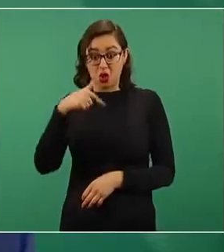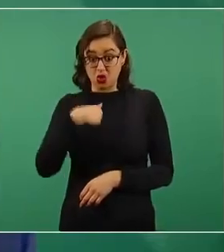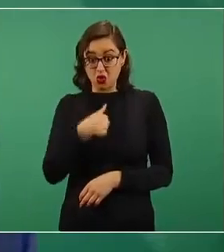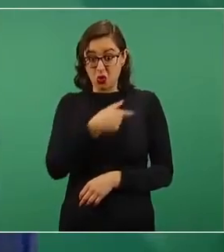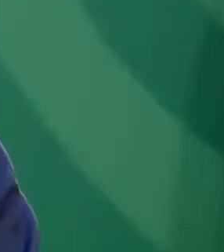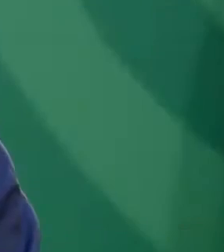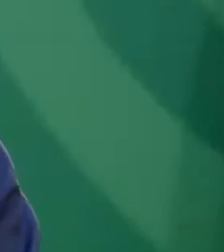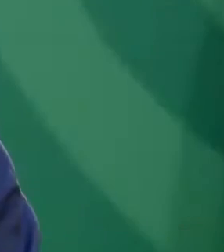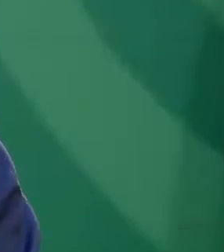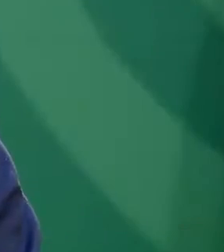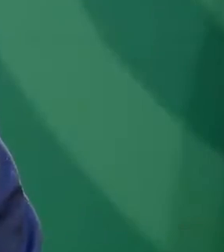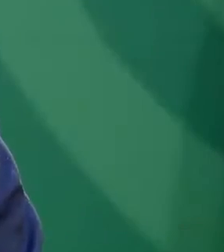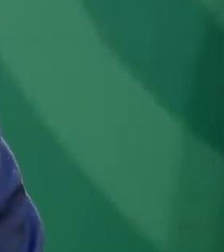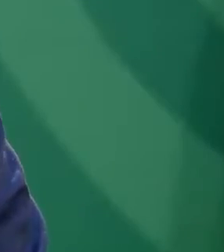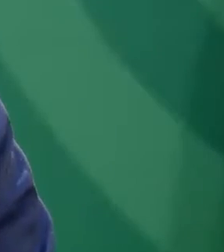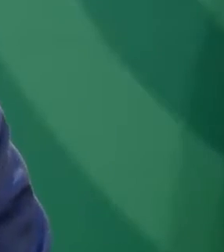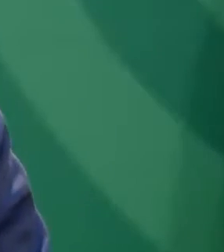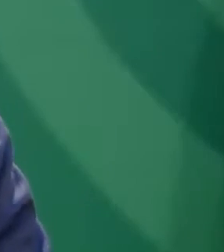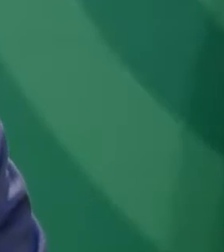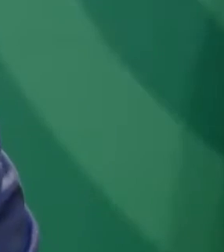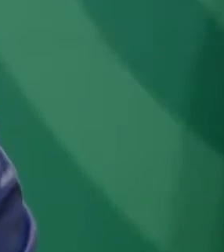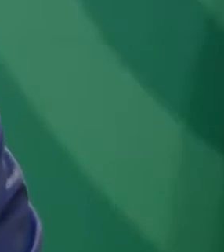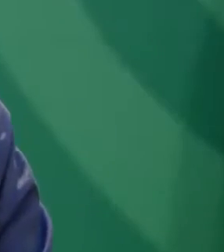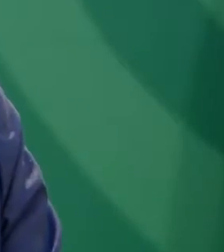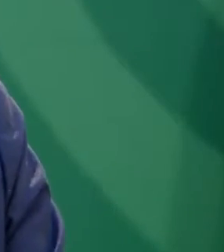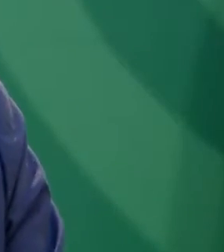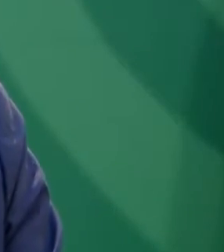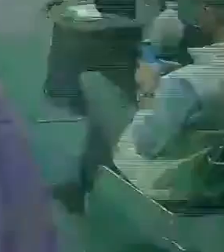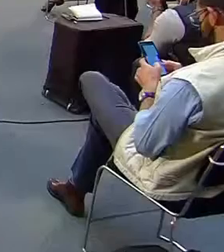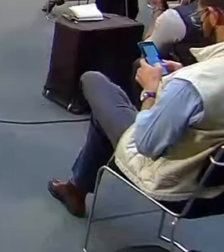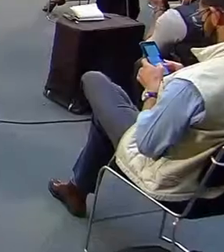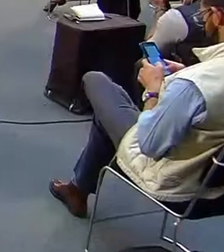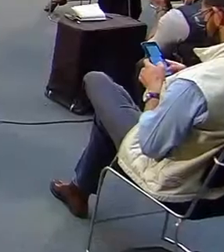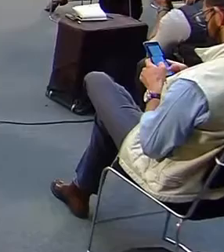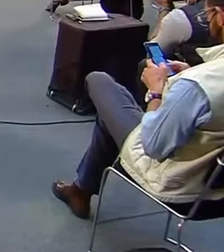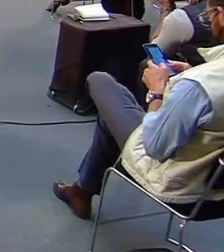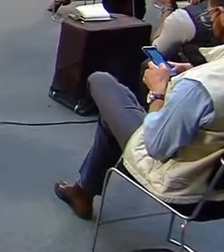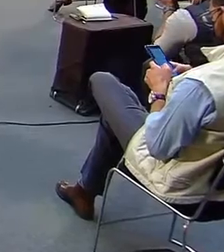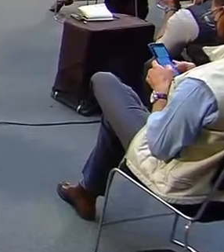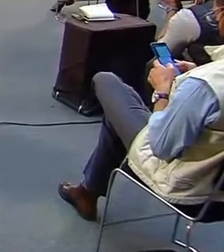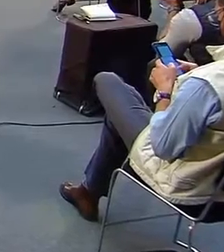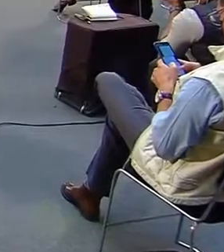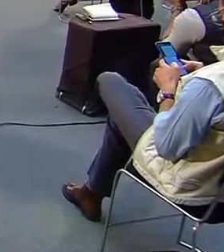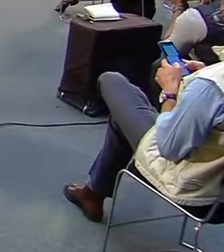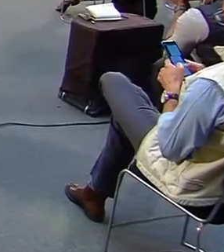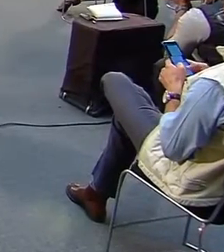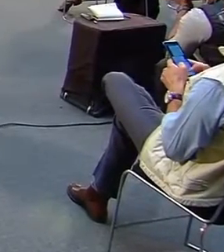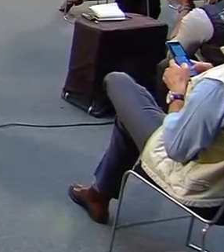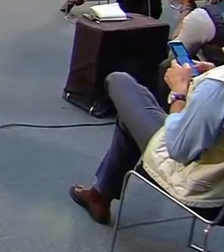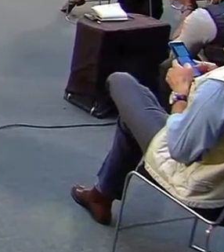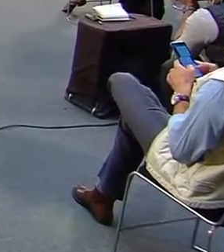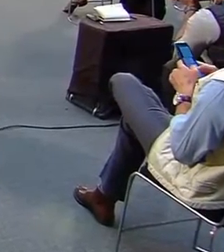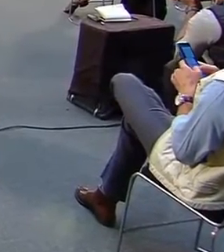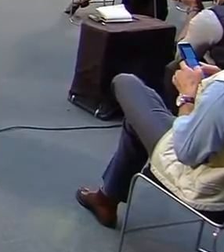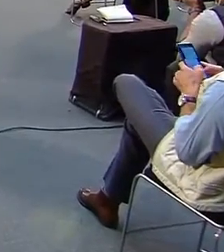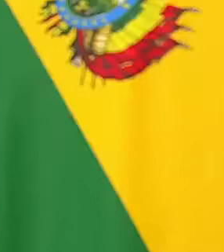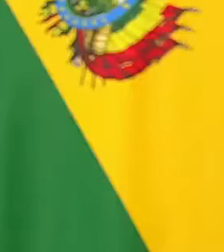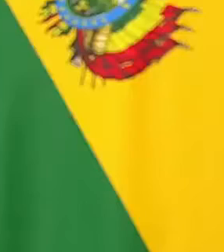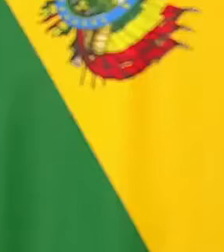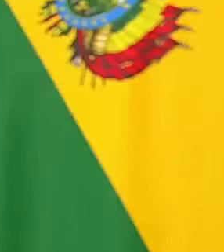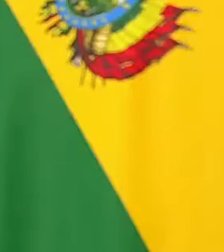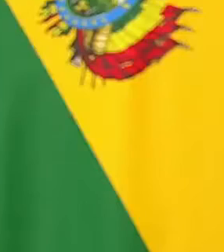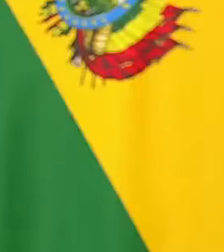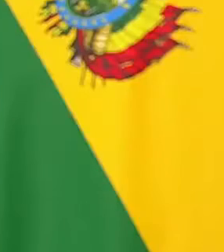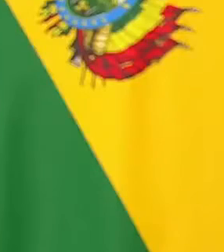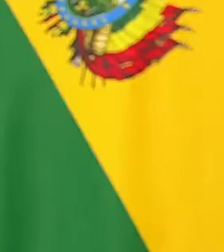no somos iguales. Entonces, ya en el gobierno, quienes no creían que